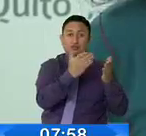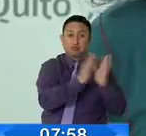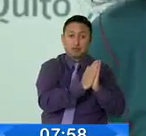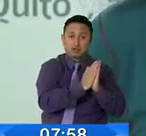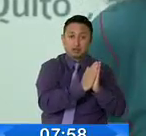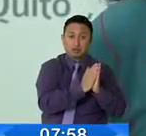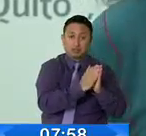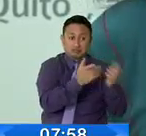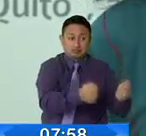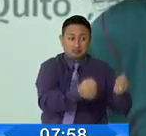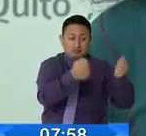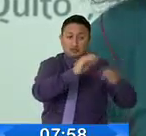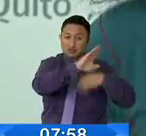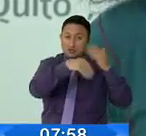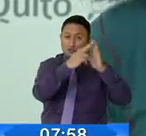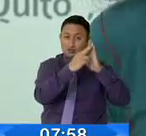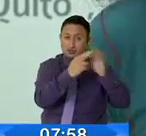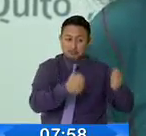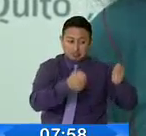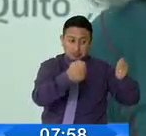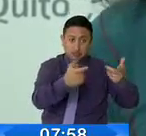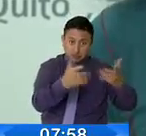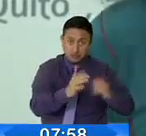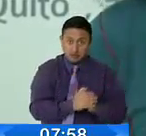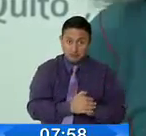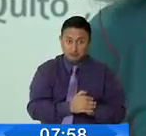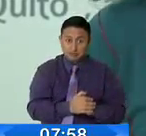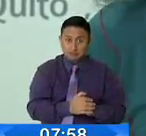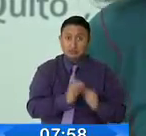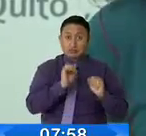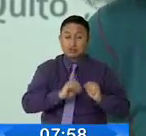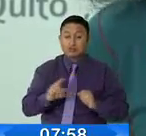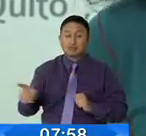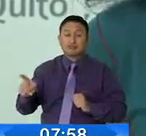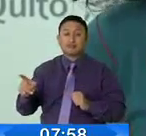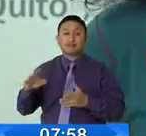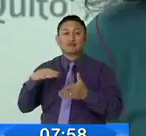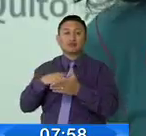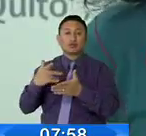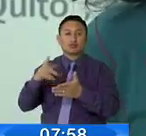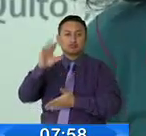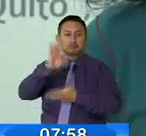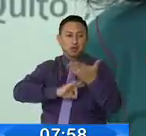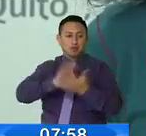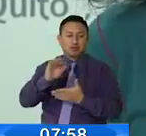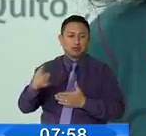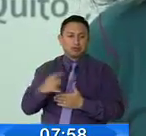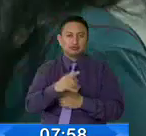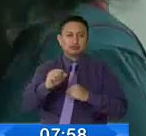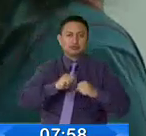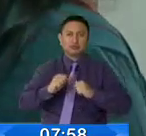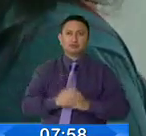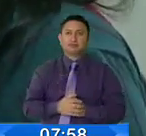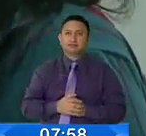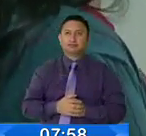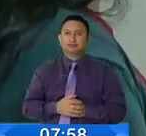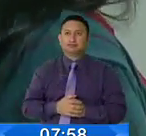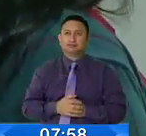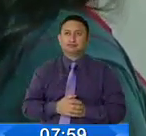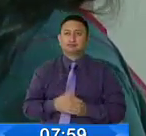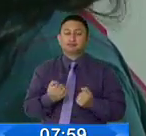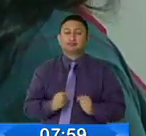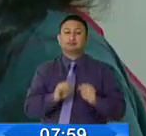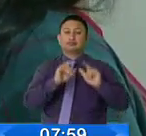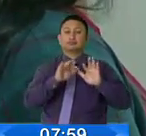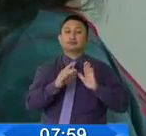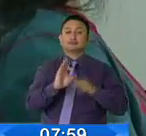de convalecencia con todos los requisitos, pueden ser completamente convalidadas estas actividades. Pero es la Secretaría Técnica